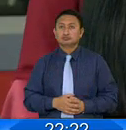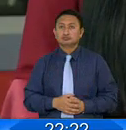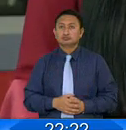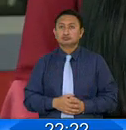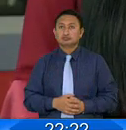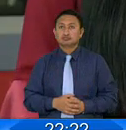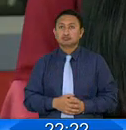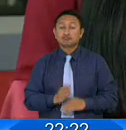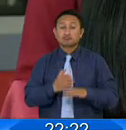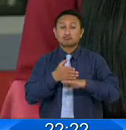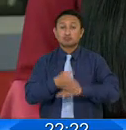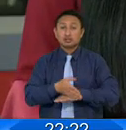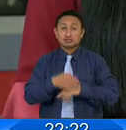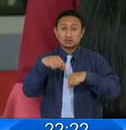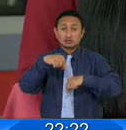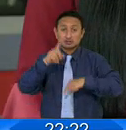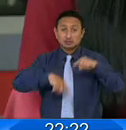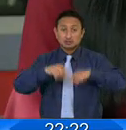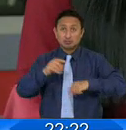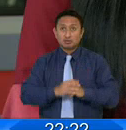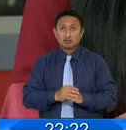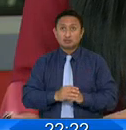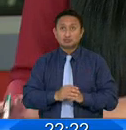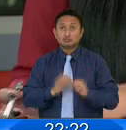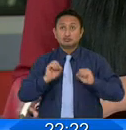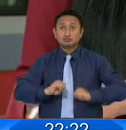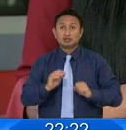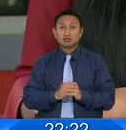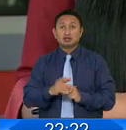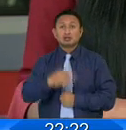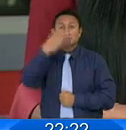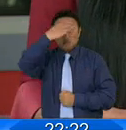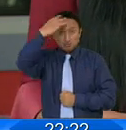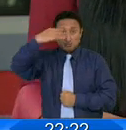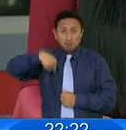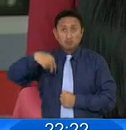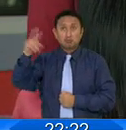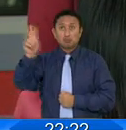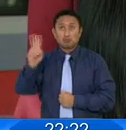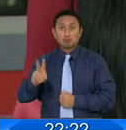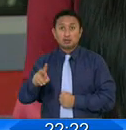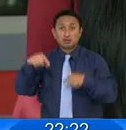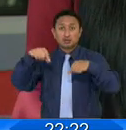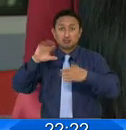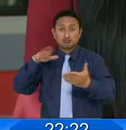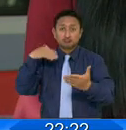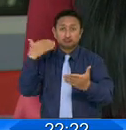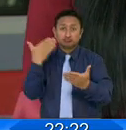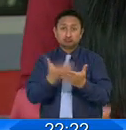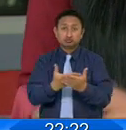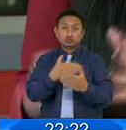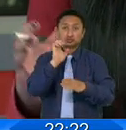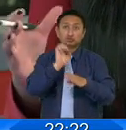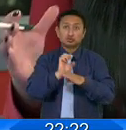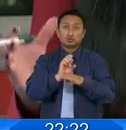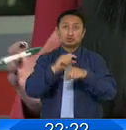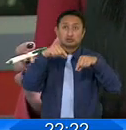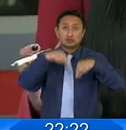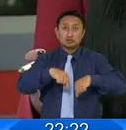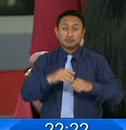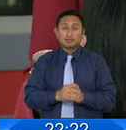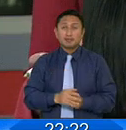Más adelante, amigos televidentes, varios migrantes venezolanos han llegado al país y ante la